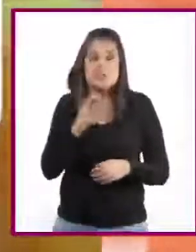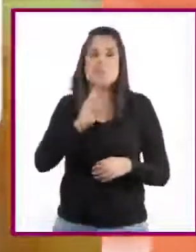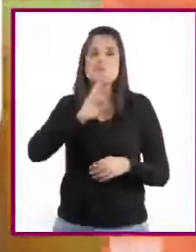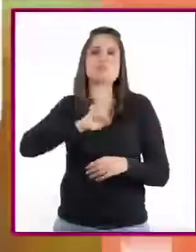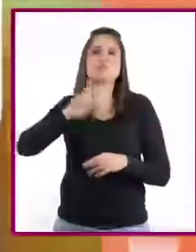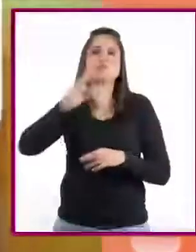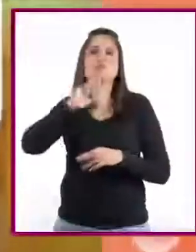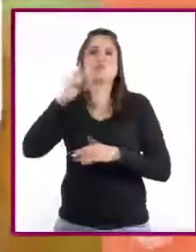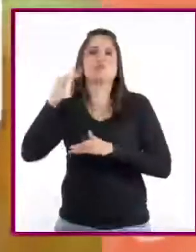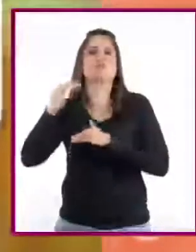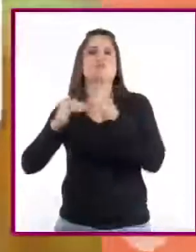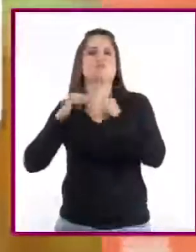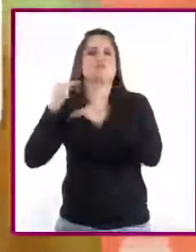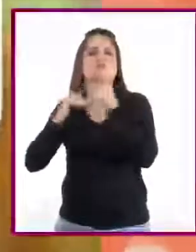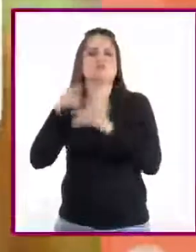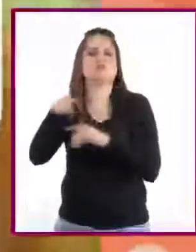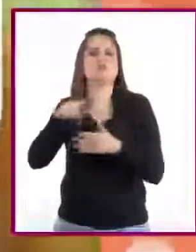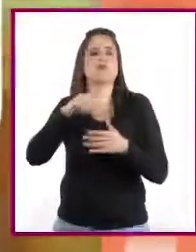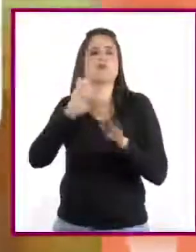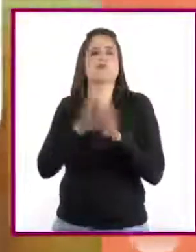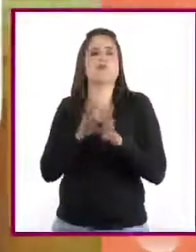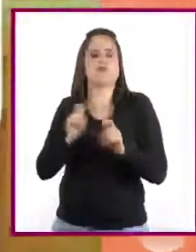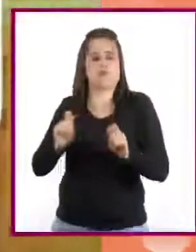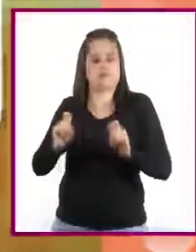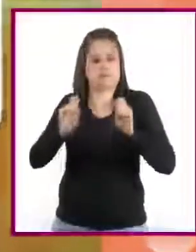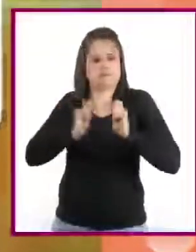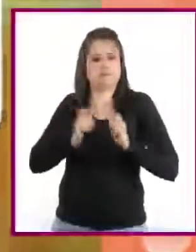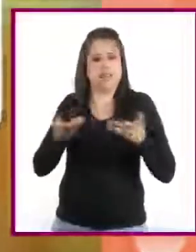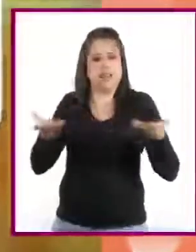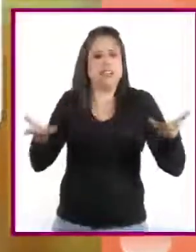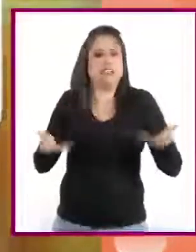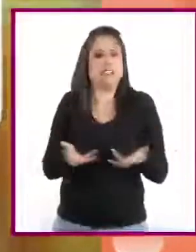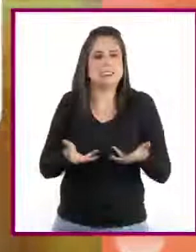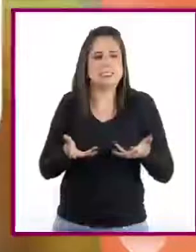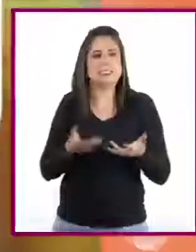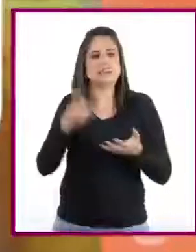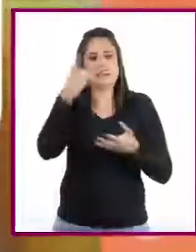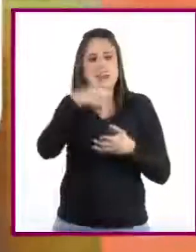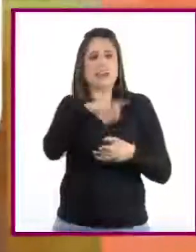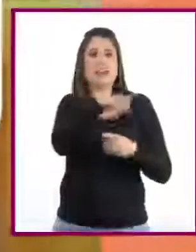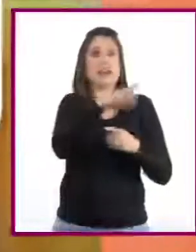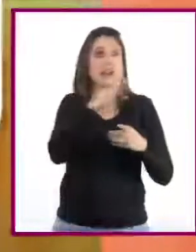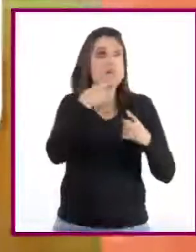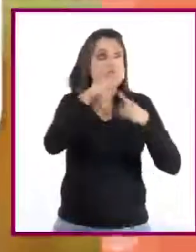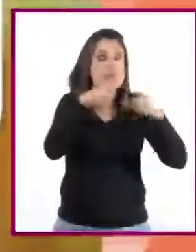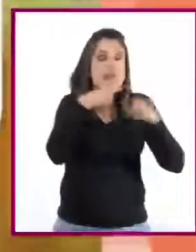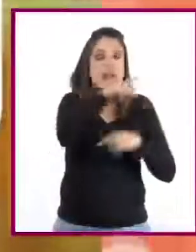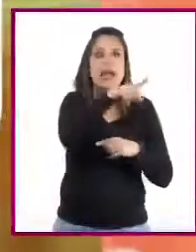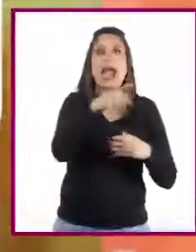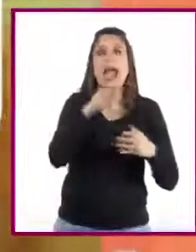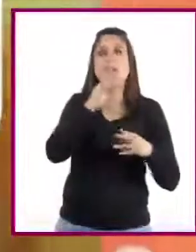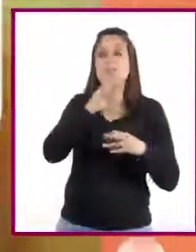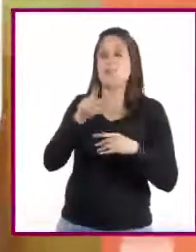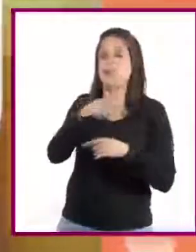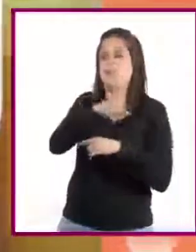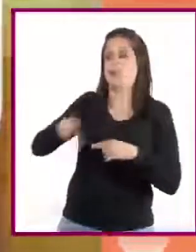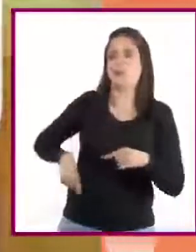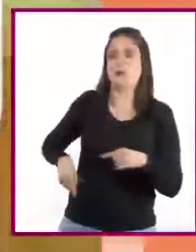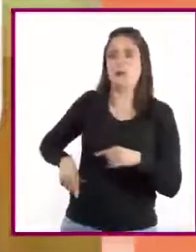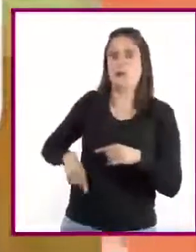acotado su espacio de acción y se verán menos tentados a cometer tropelías. Esta es la primera